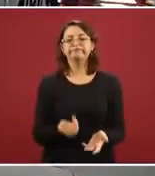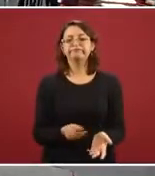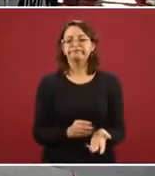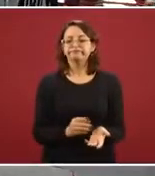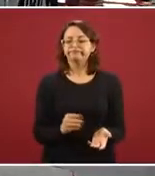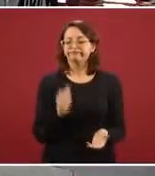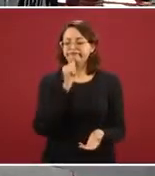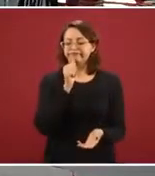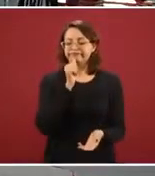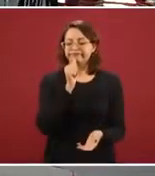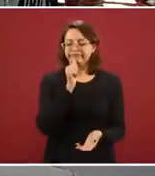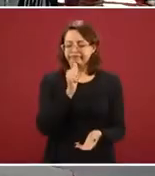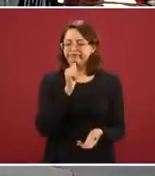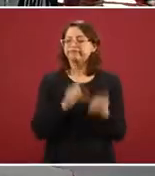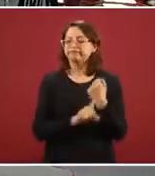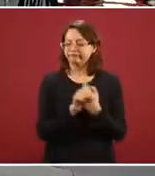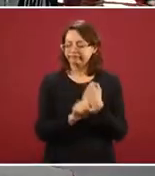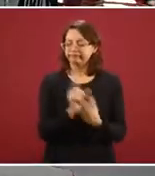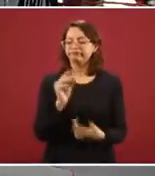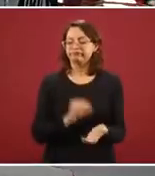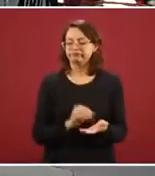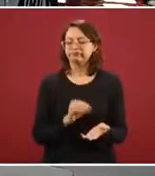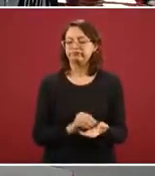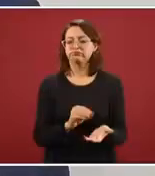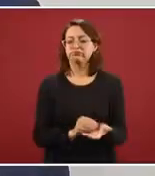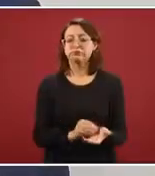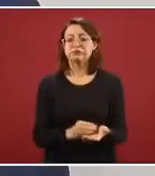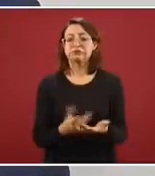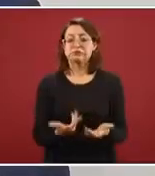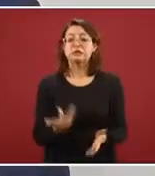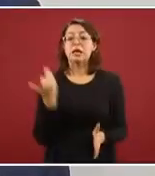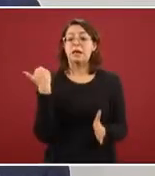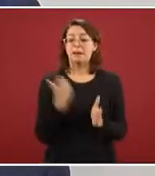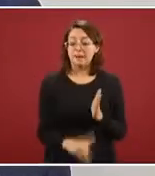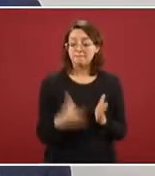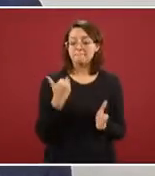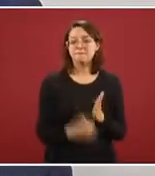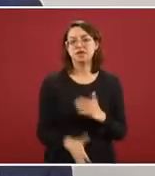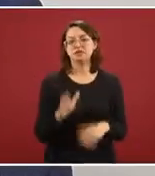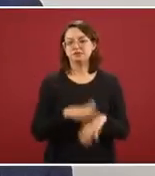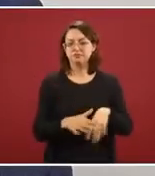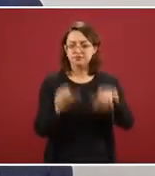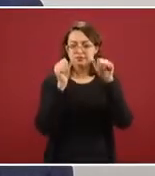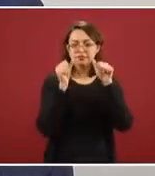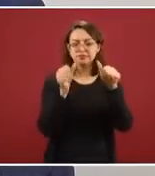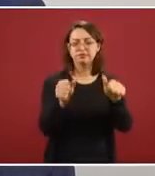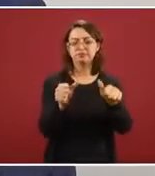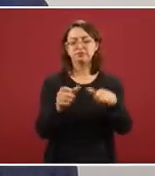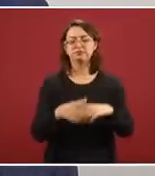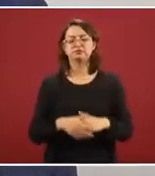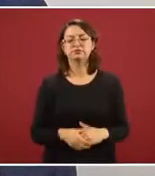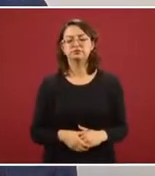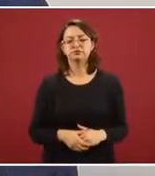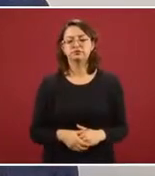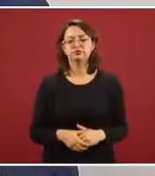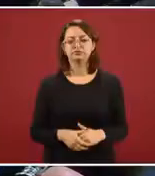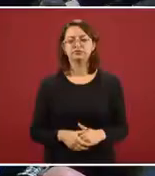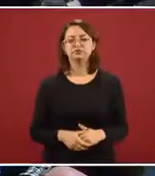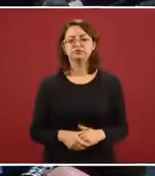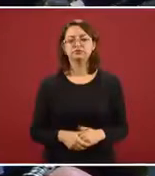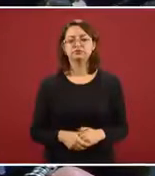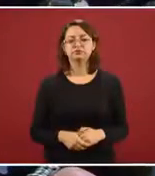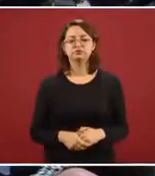son de los asuntos pendientes que tenemos les diría que